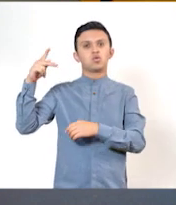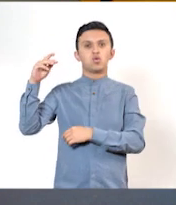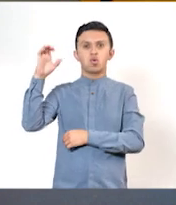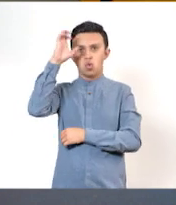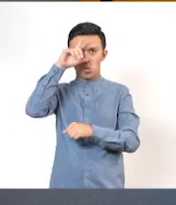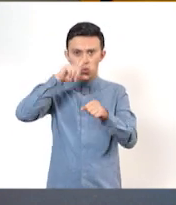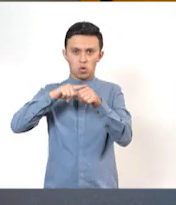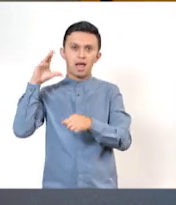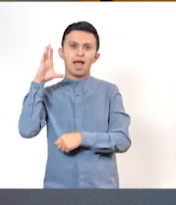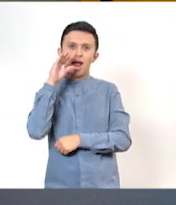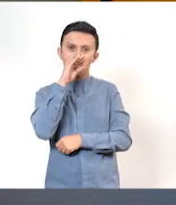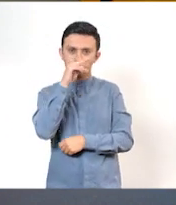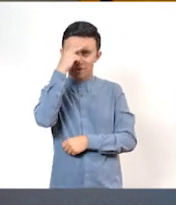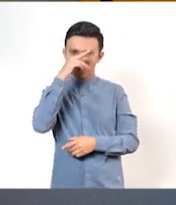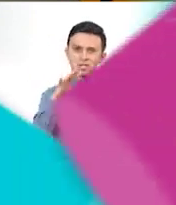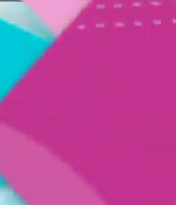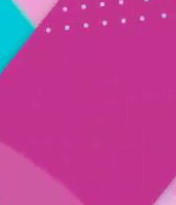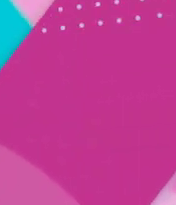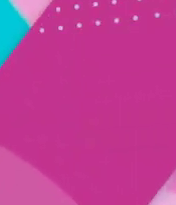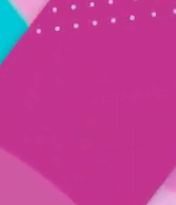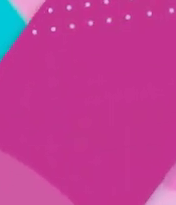cultura afromexicana. Vamos a verla.